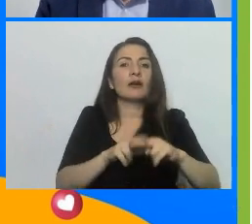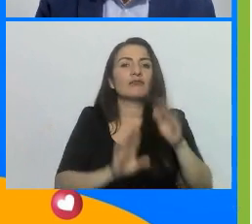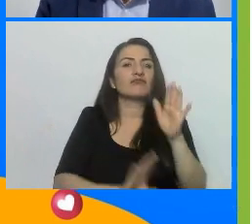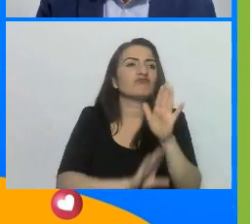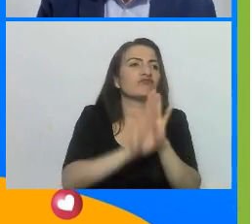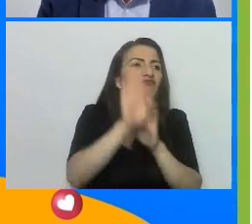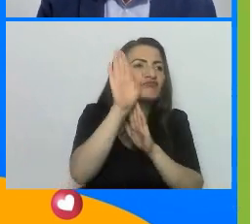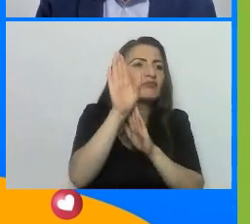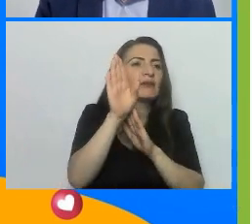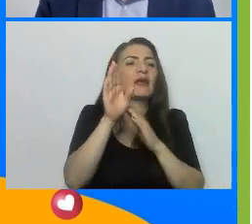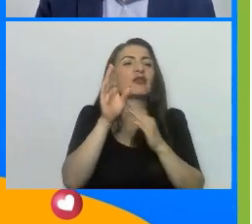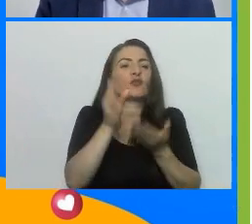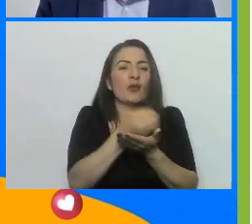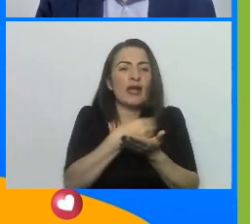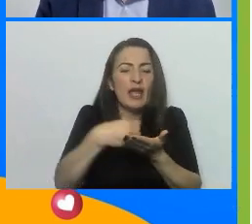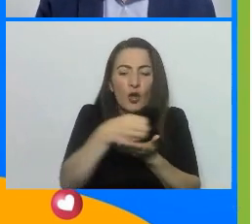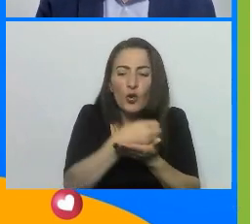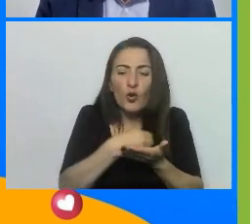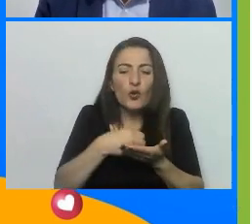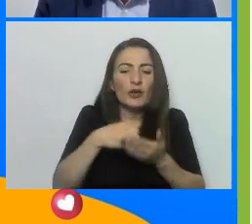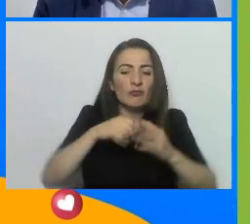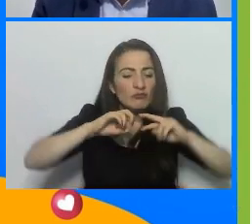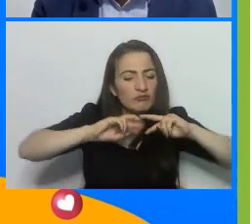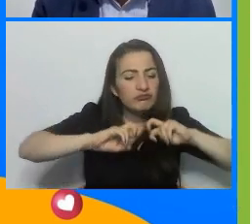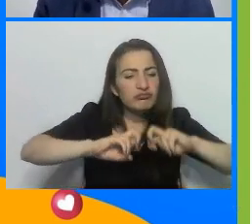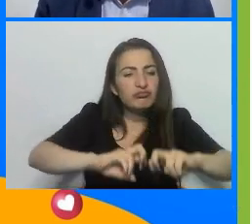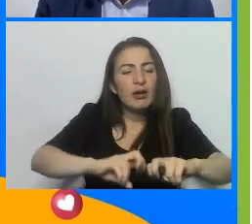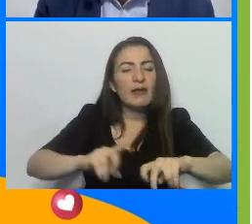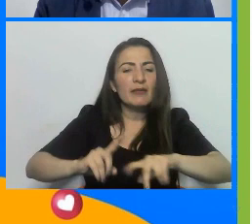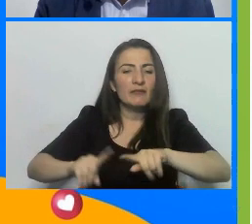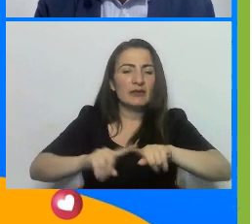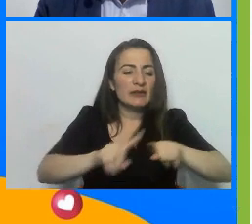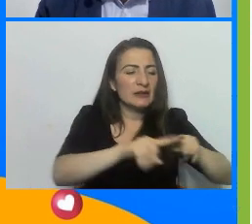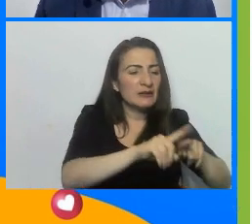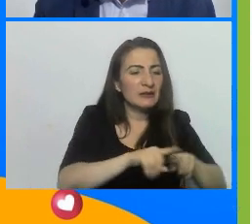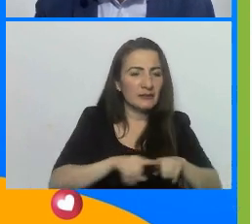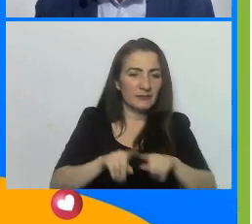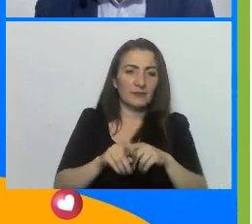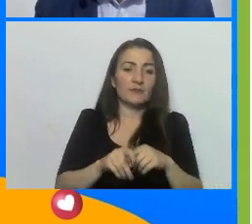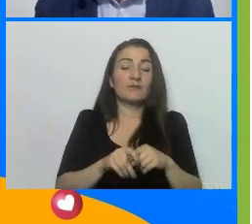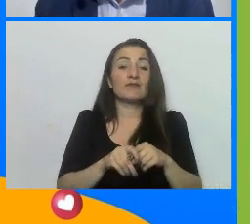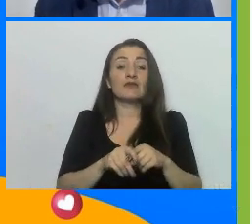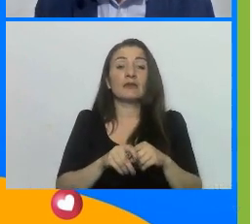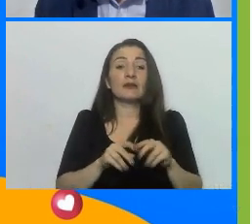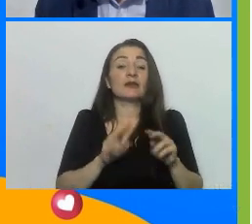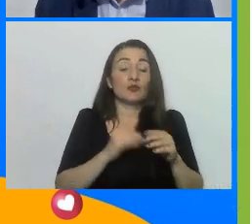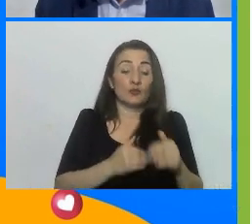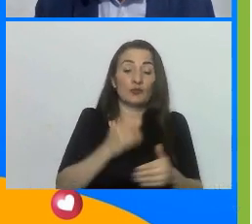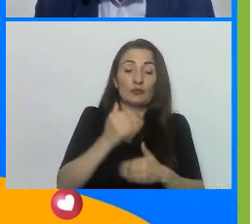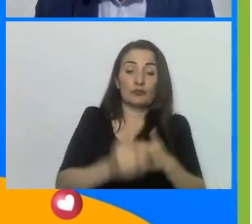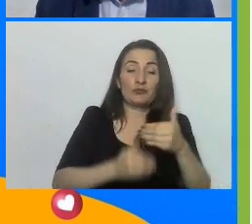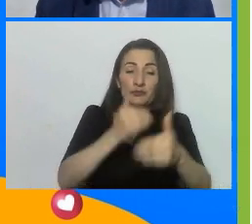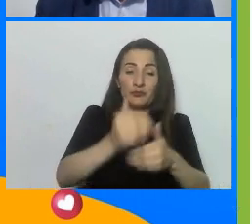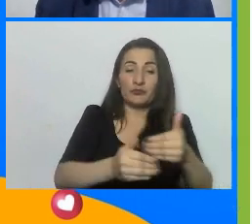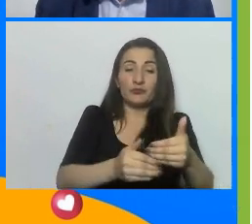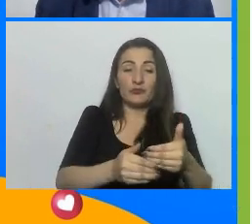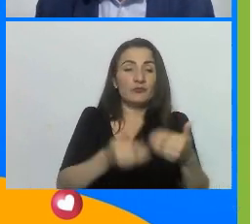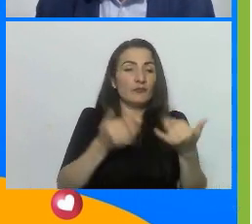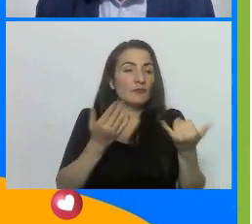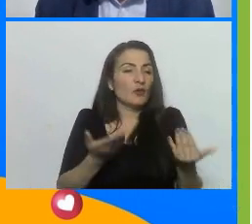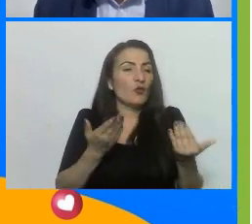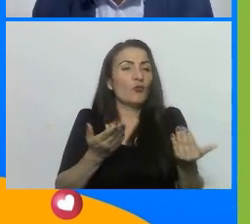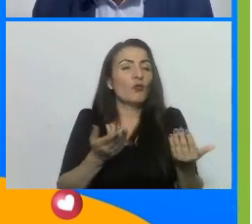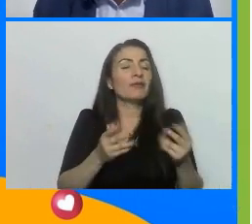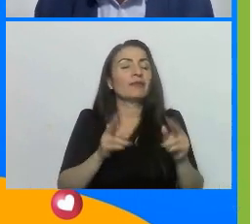desarrolle en la ecología es el resultado de un proceso investigativo, ¿sí? Y cuando se habla de un proceso investigativo, se habla de que se